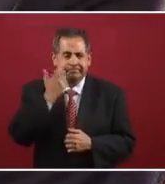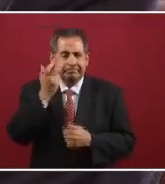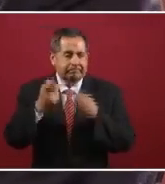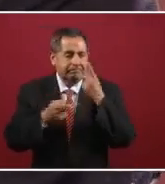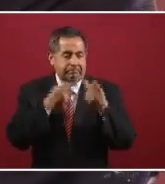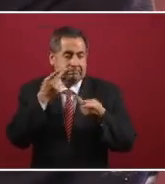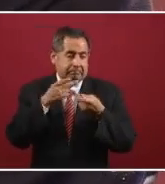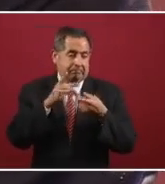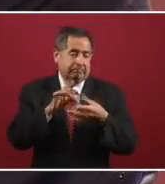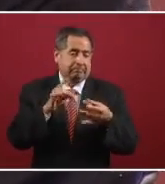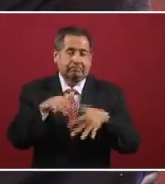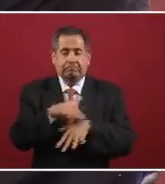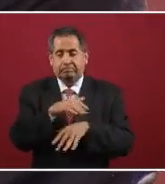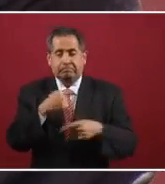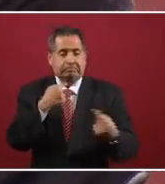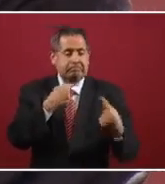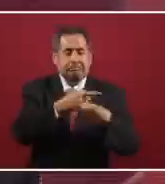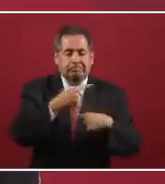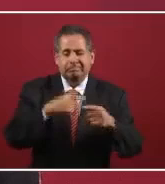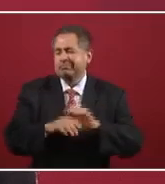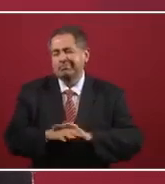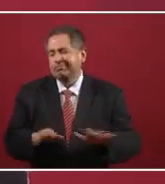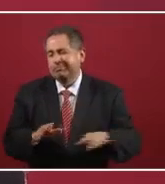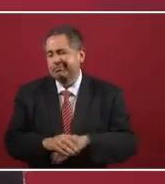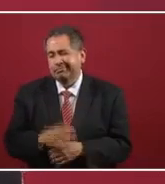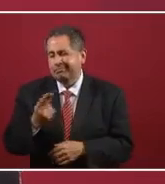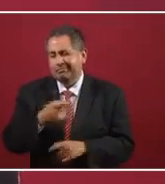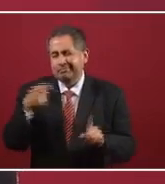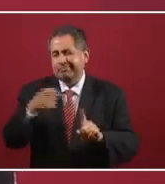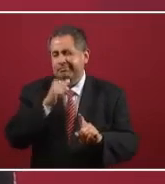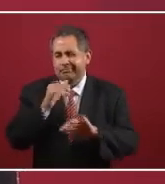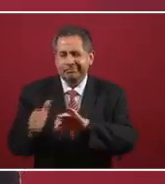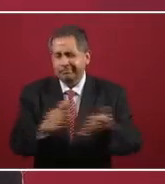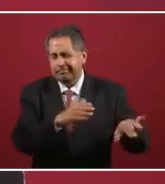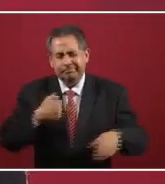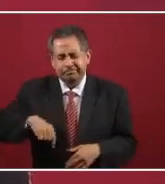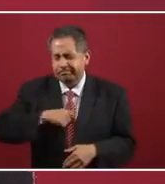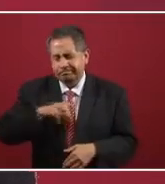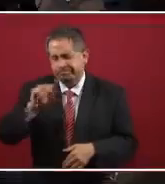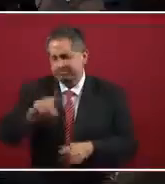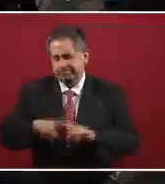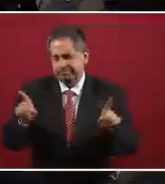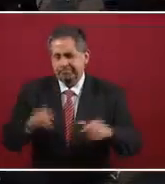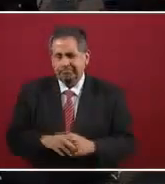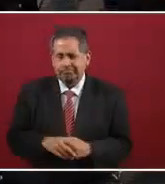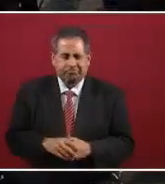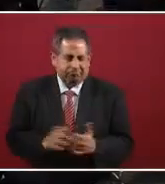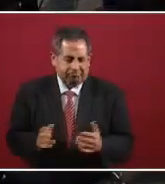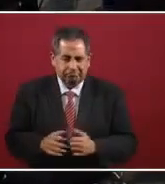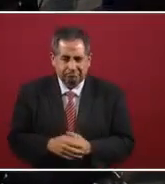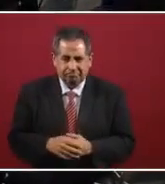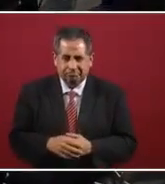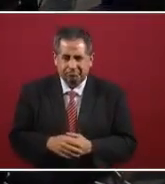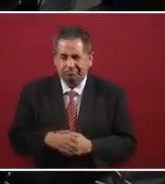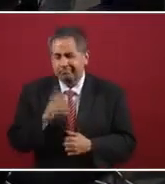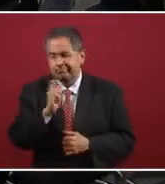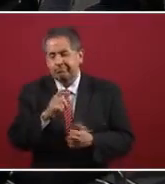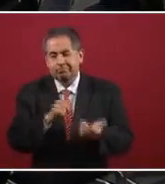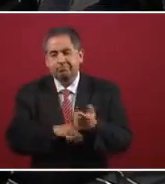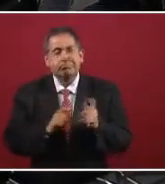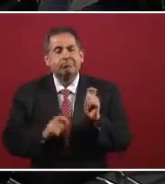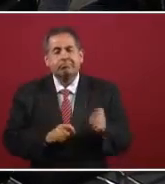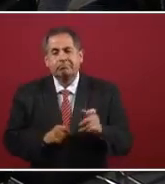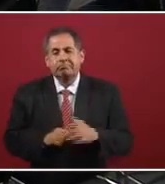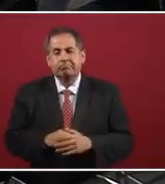balandronadas, y eso no tiene que ver con nosotros. Eso tiene que ver con